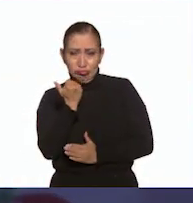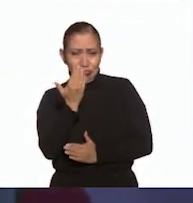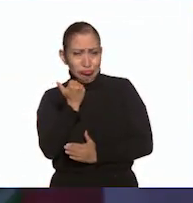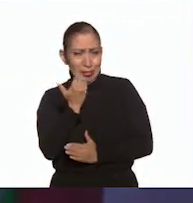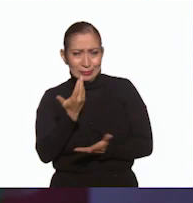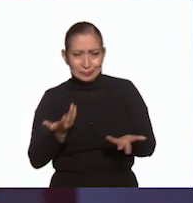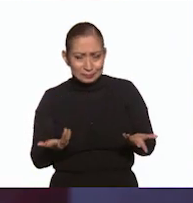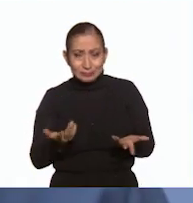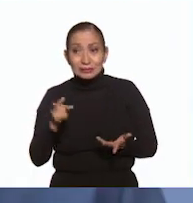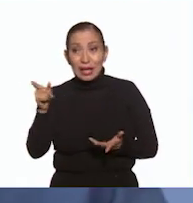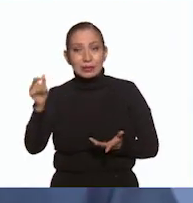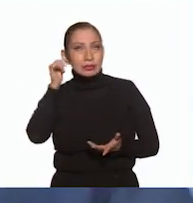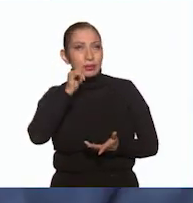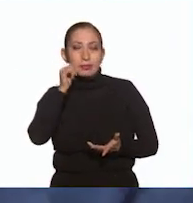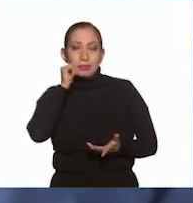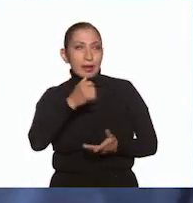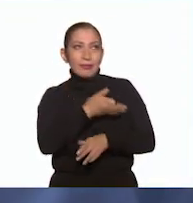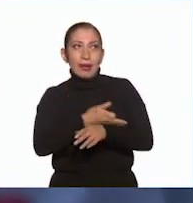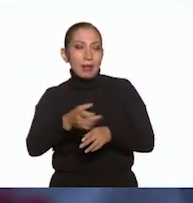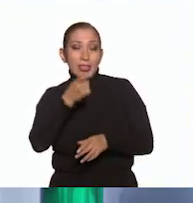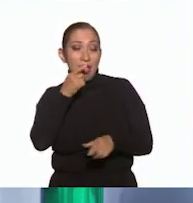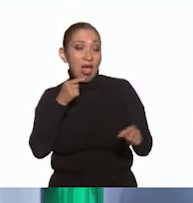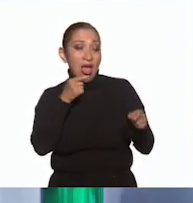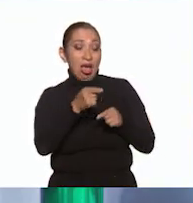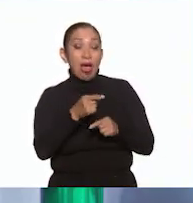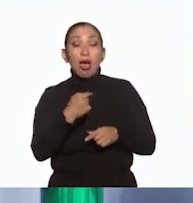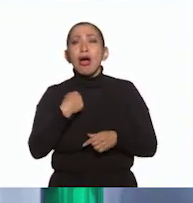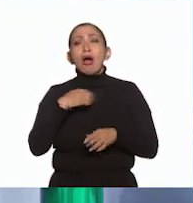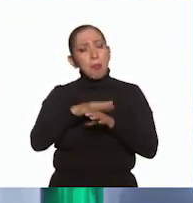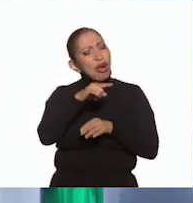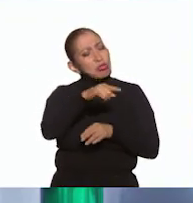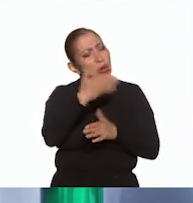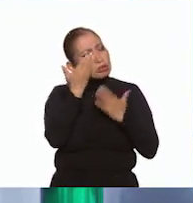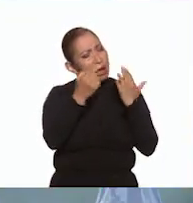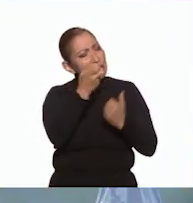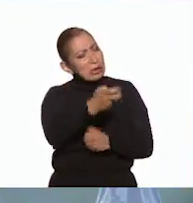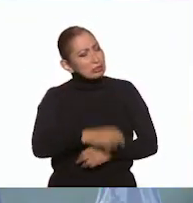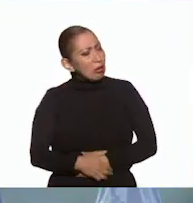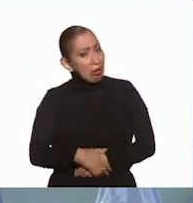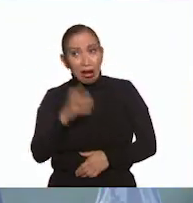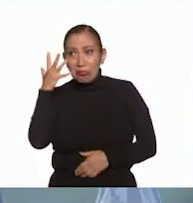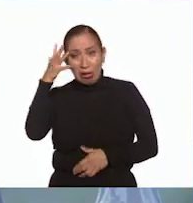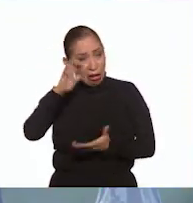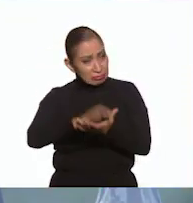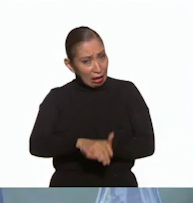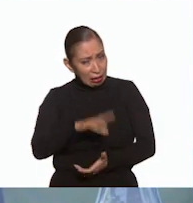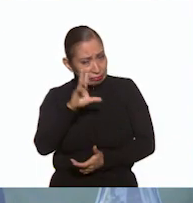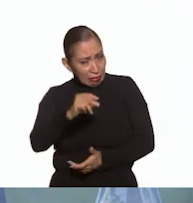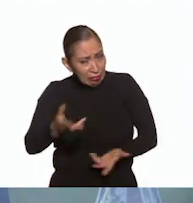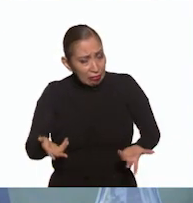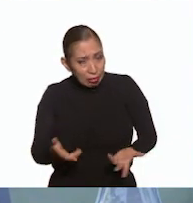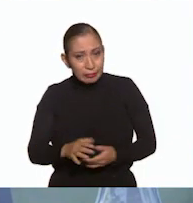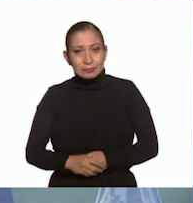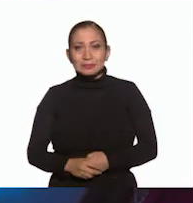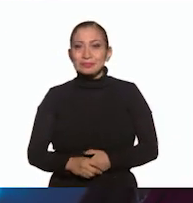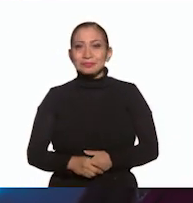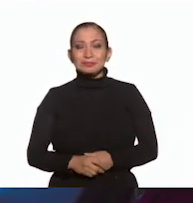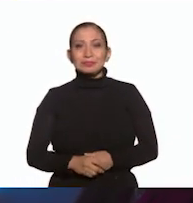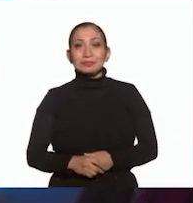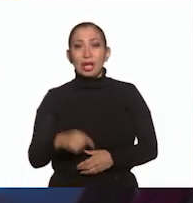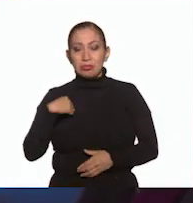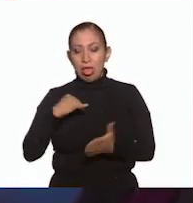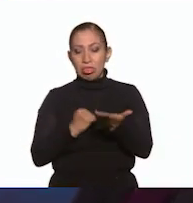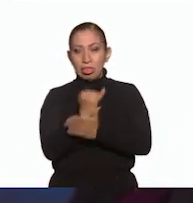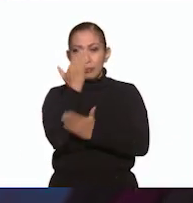alguna ciencia y nunca faltó el familiar que me dijera: ¿por qué estudias eso? Nadie se va a querer casar contigo.